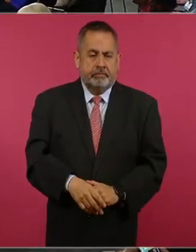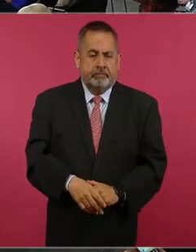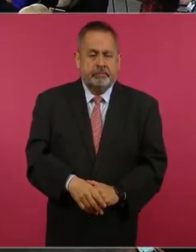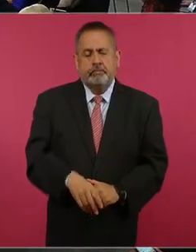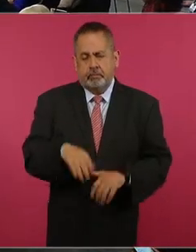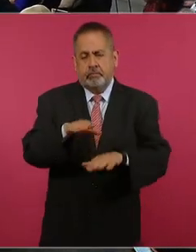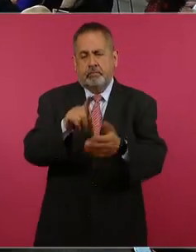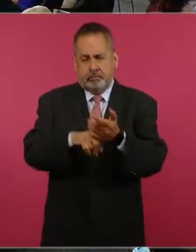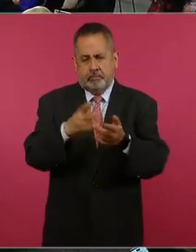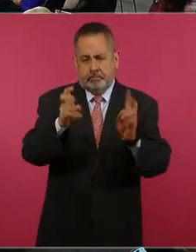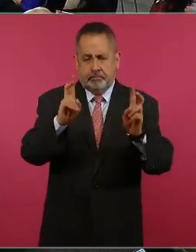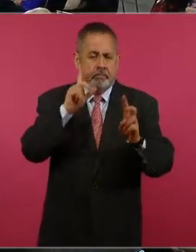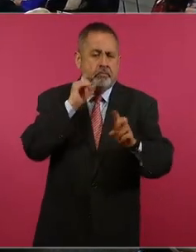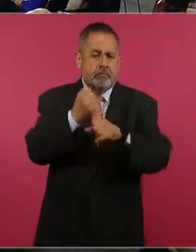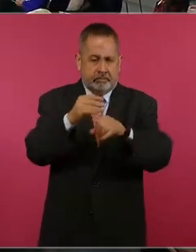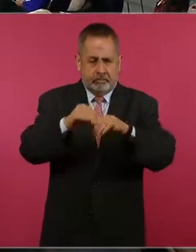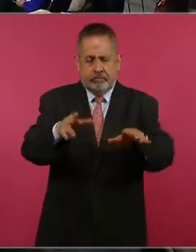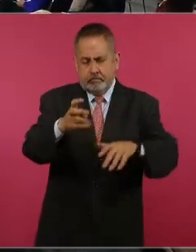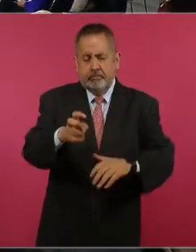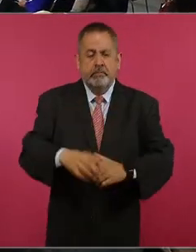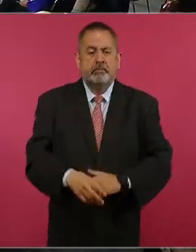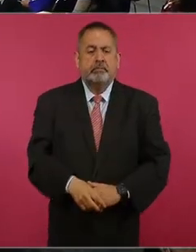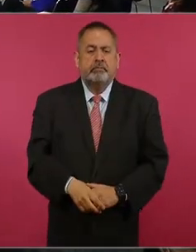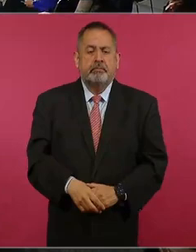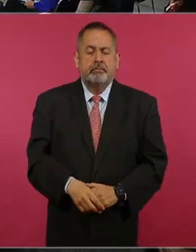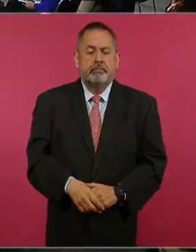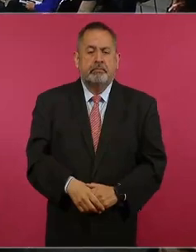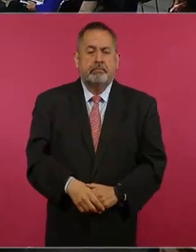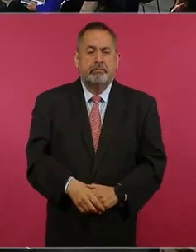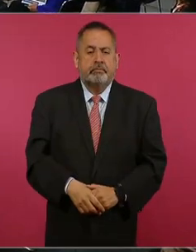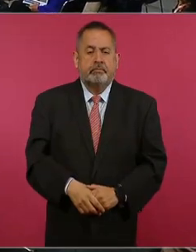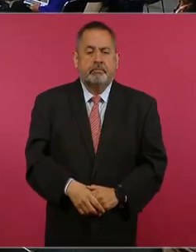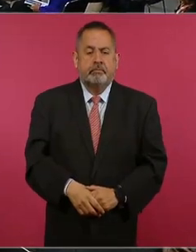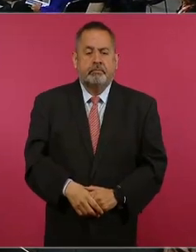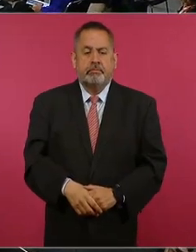sobre el tema. Gracias.